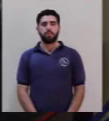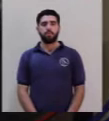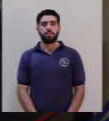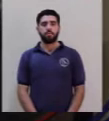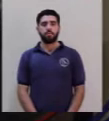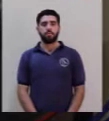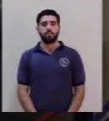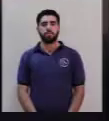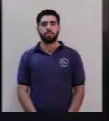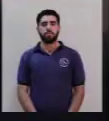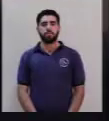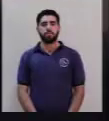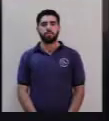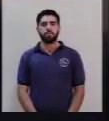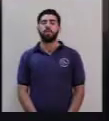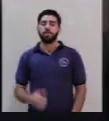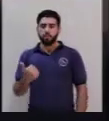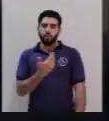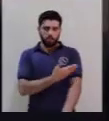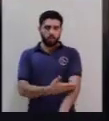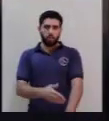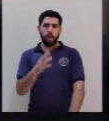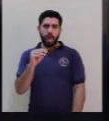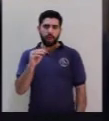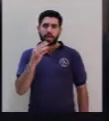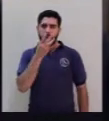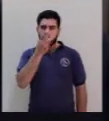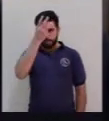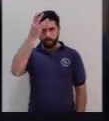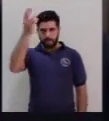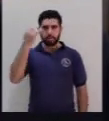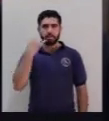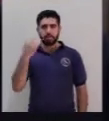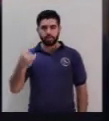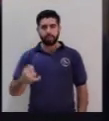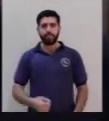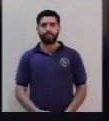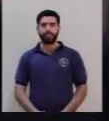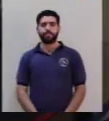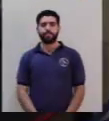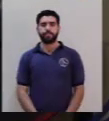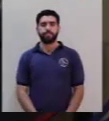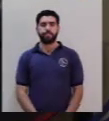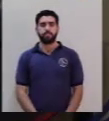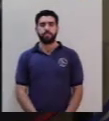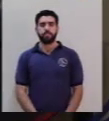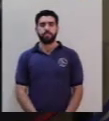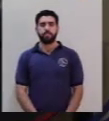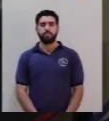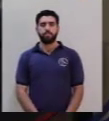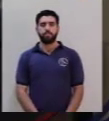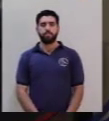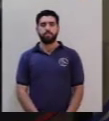Tijonelari Jantape, Kokiken. Tere Ruma Wakami Kochi Ojkochi Kochoch, Ruma Wakami Kochin Kachajiki, Chuuch Rijun Nim Yabil, Di